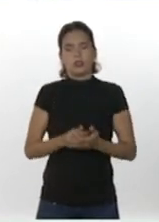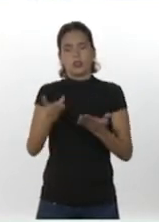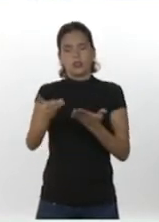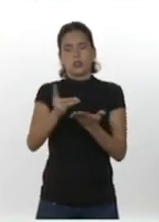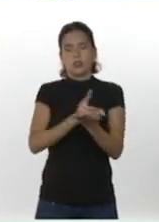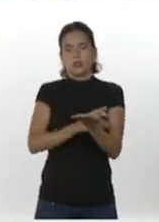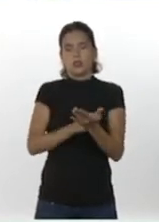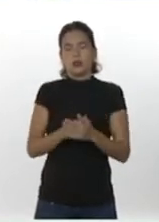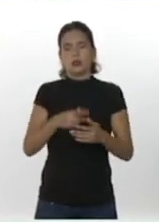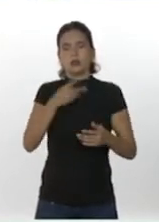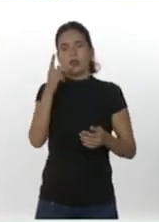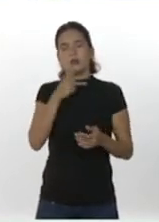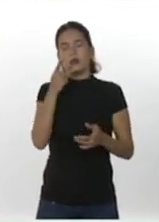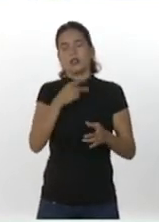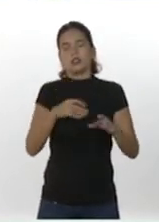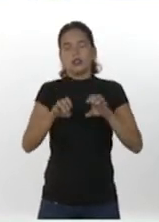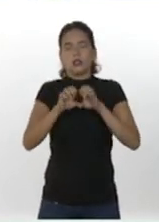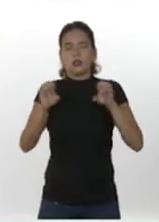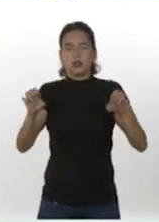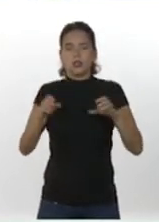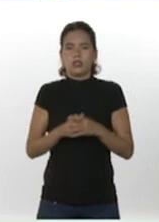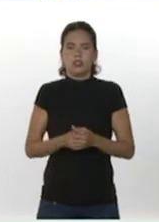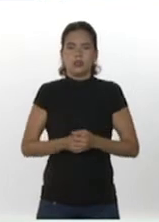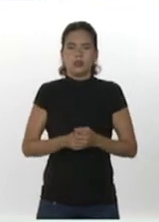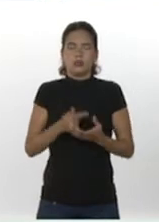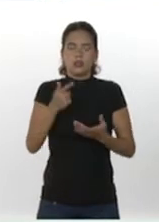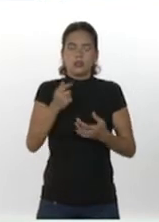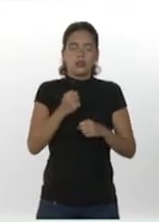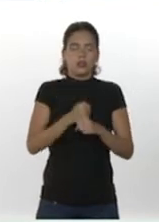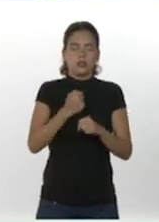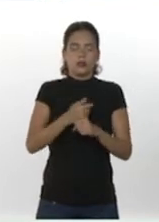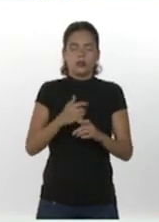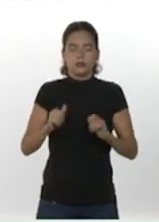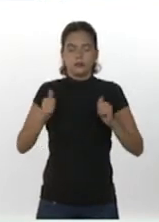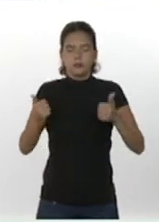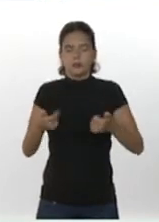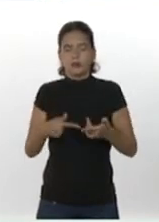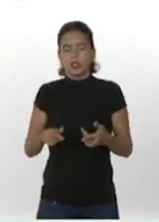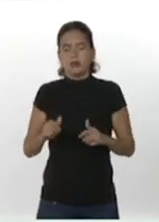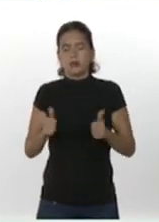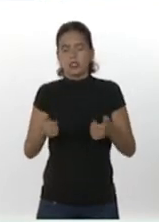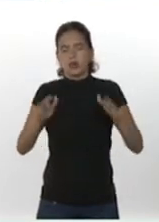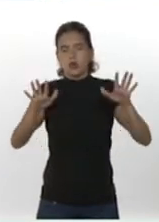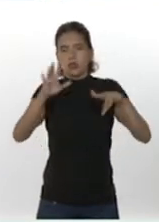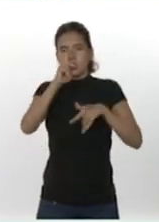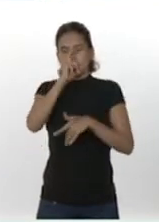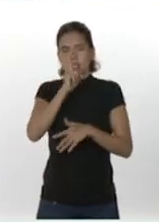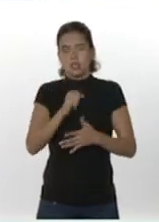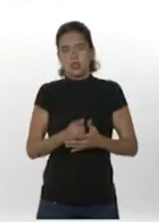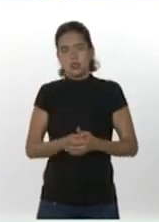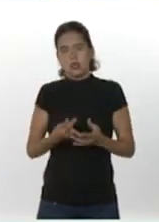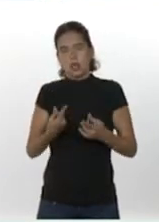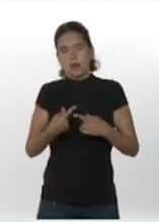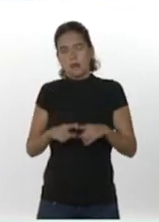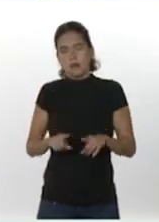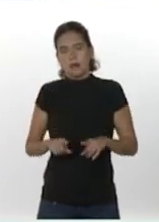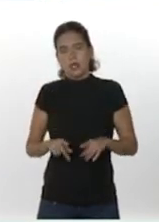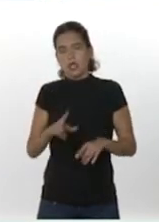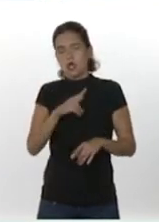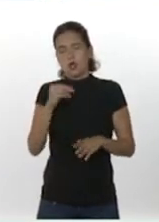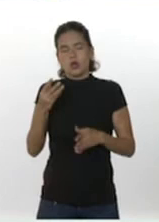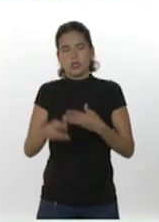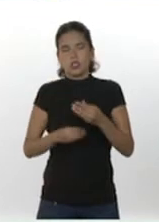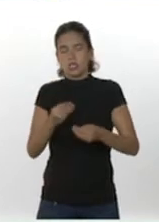documentos y las políticas educativas, su accionar establece que es a partir de la edad de 15 años, pero no se hace en ninguna